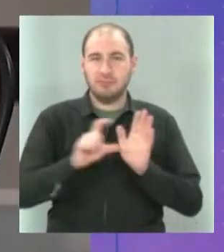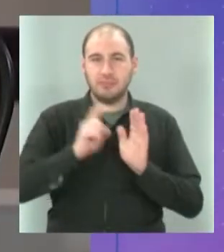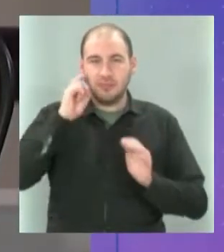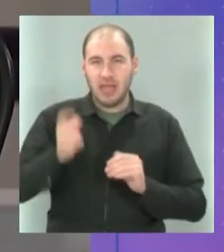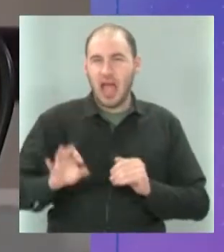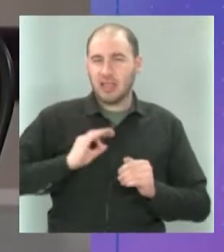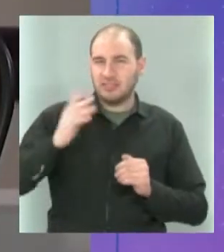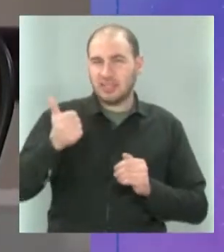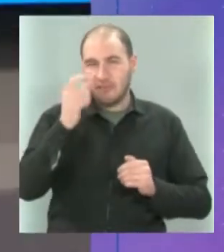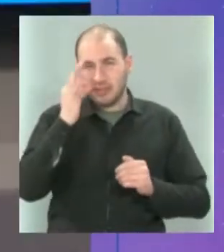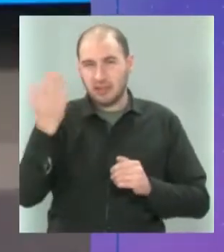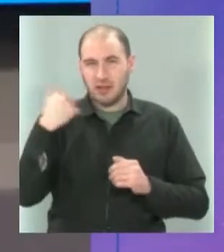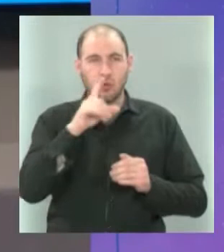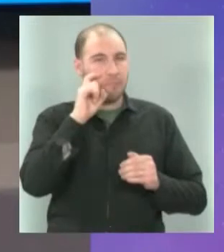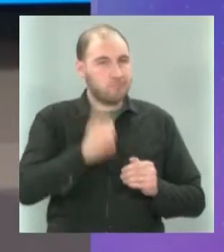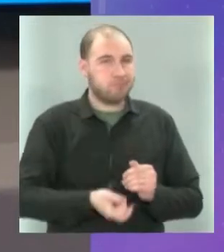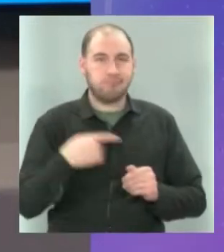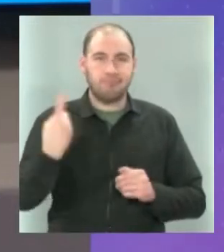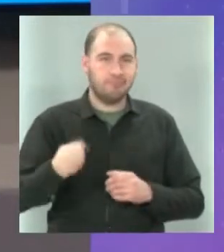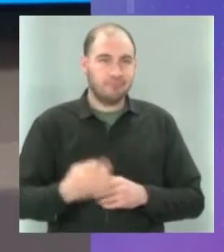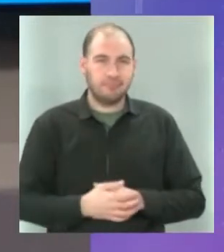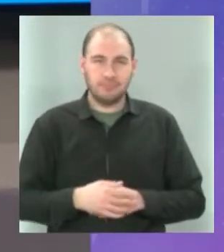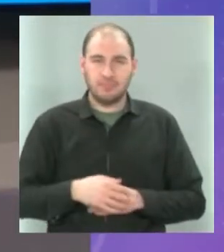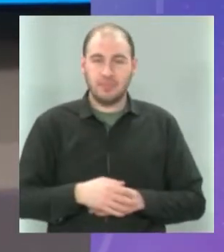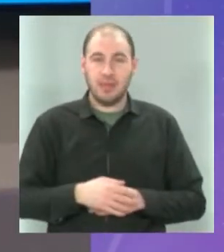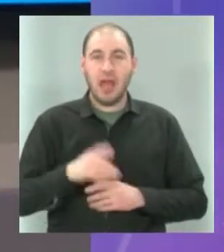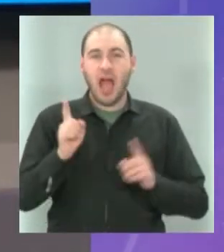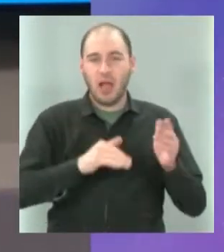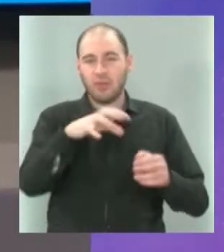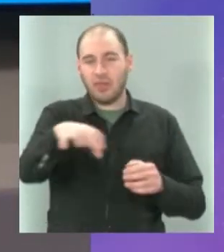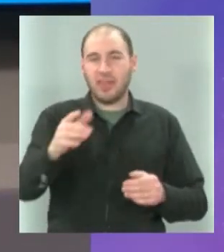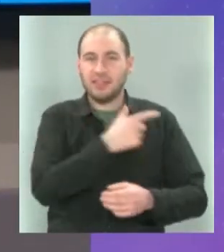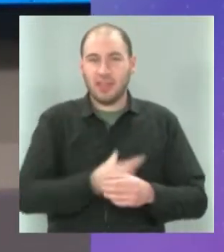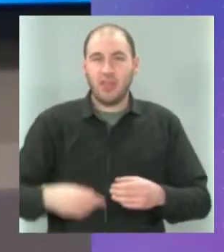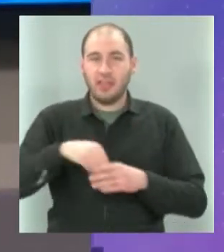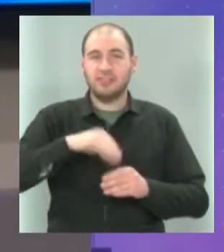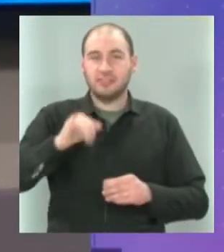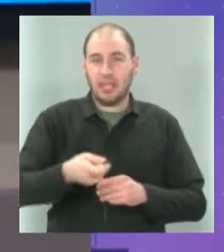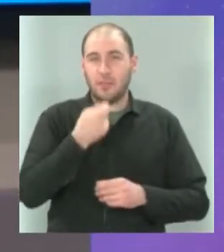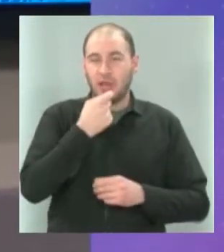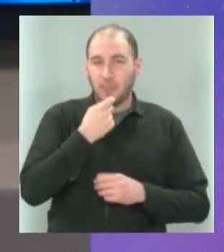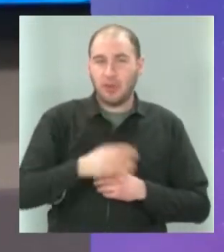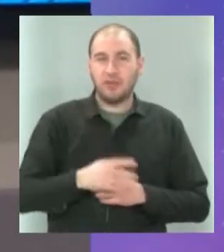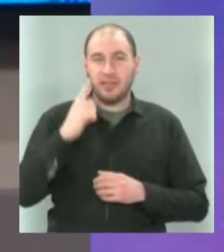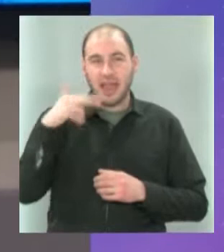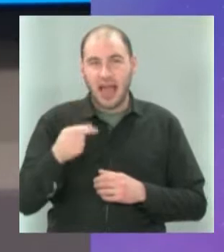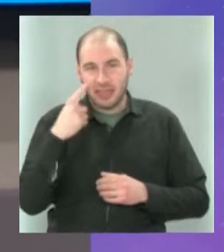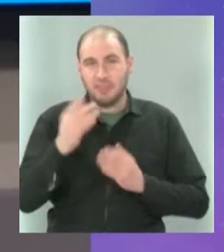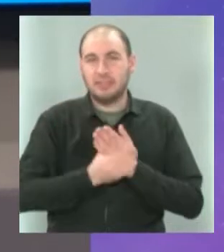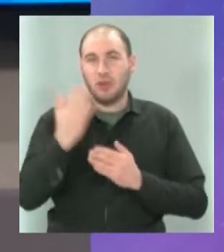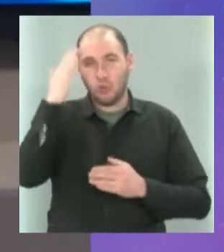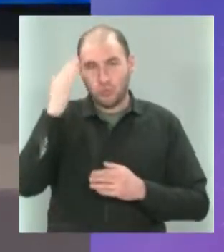6 años o 20 años tampoco. Nunca se cumplió. Claro. Nunca se cumplió. Solo en algunas dependencias del Estado se cumple, como por ejemplo el INADI, el